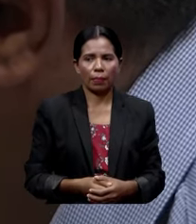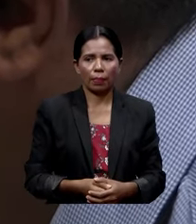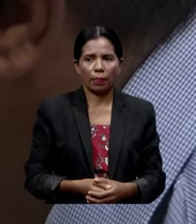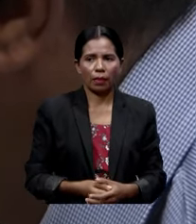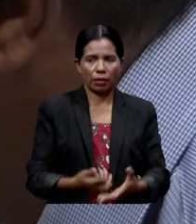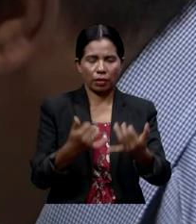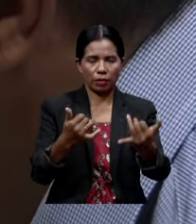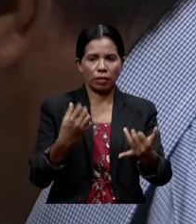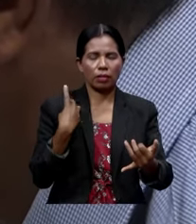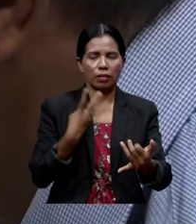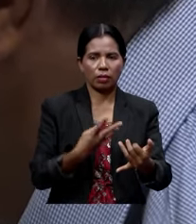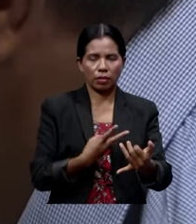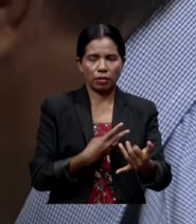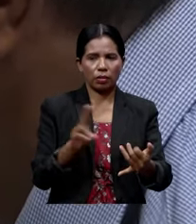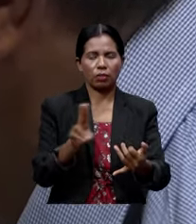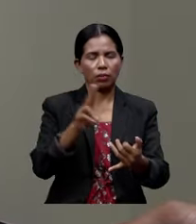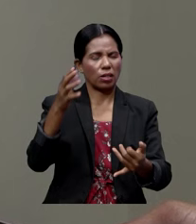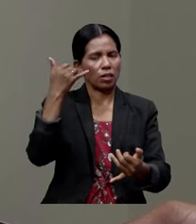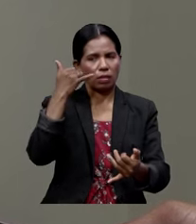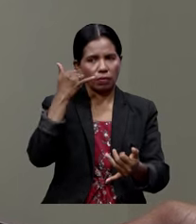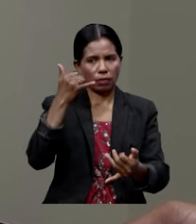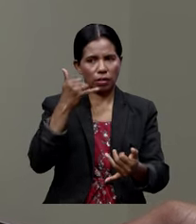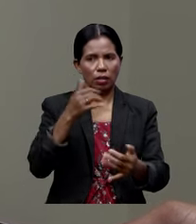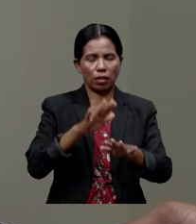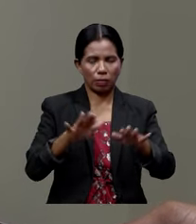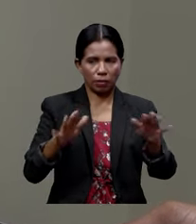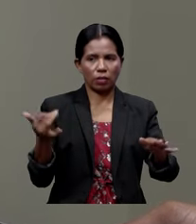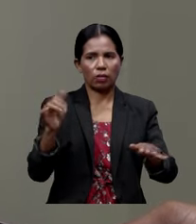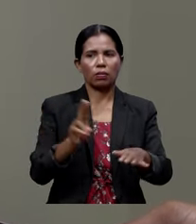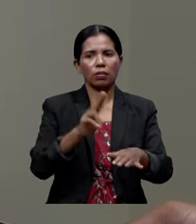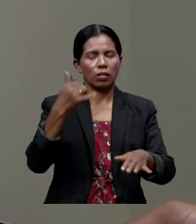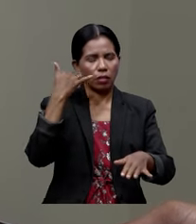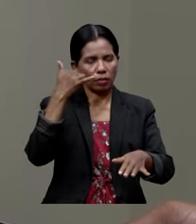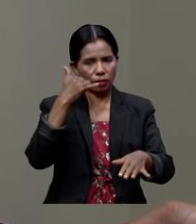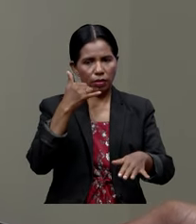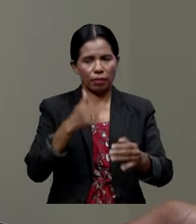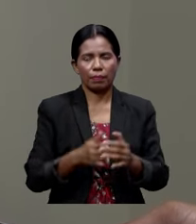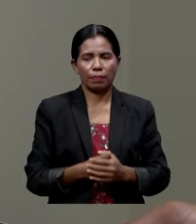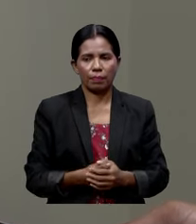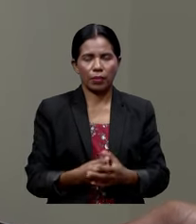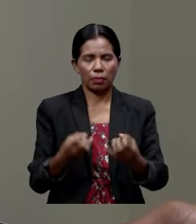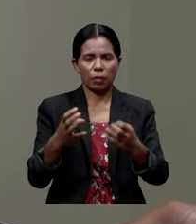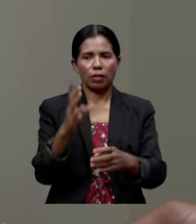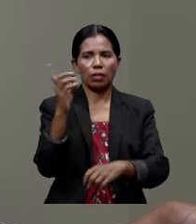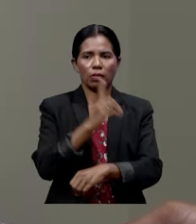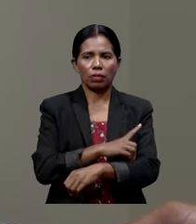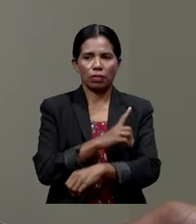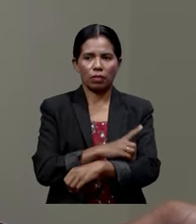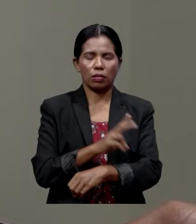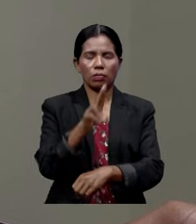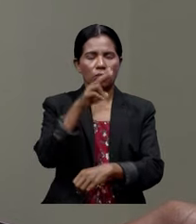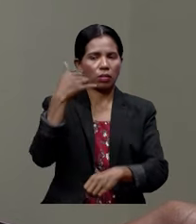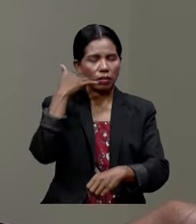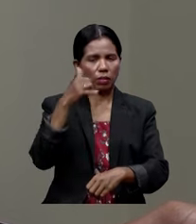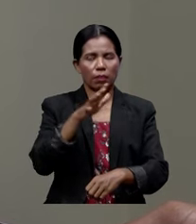batida, usa telefone, lavar, Liu usa telefone, e vai barater, o Loron sempre usa telefone, e na amam